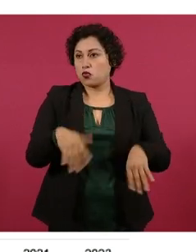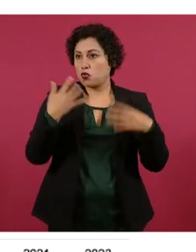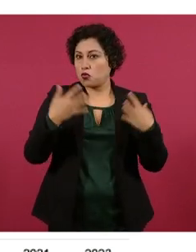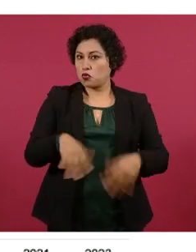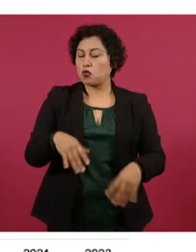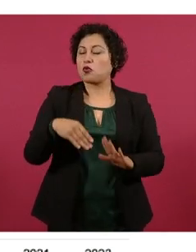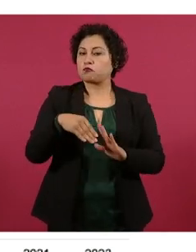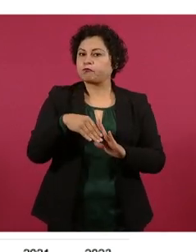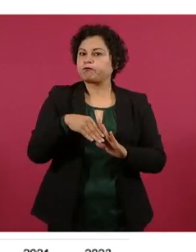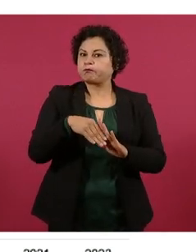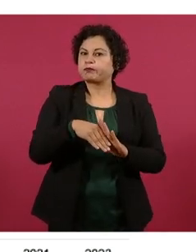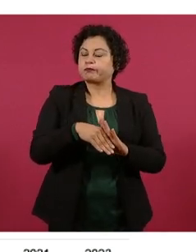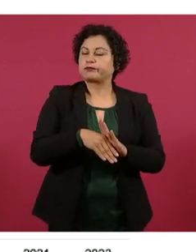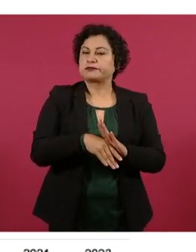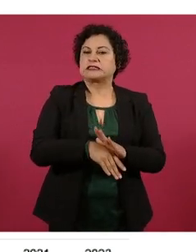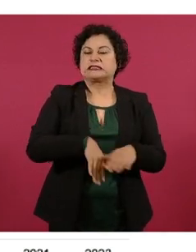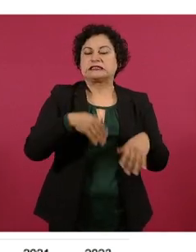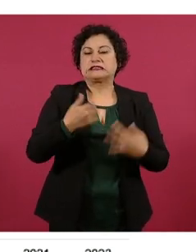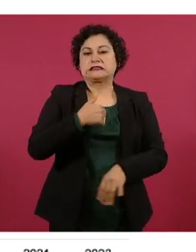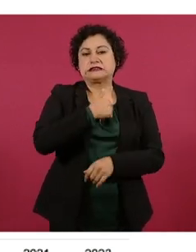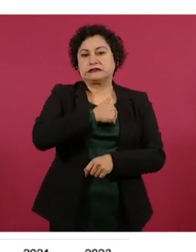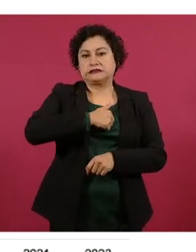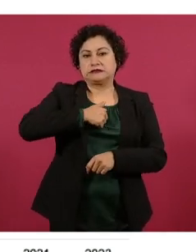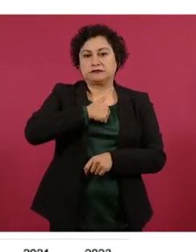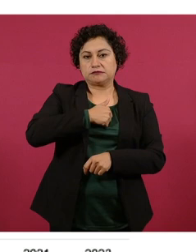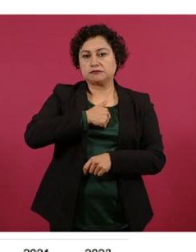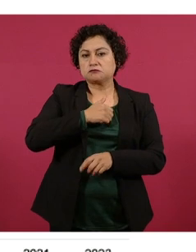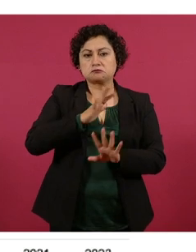y eso lo pueden